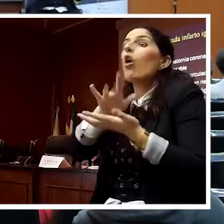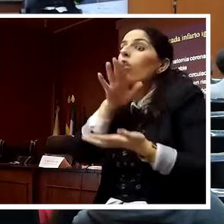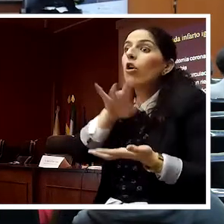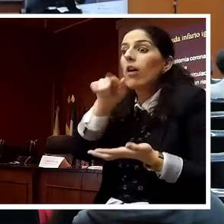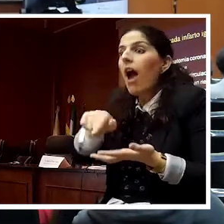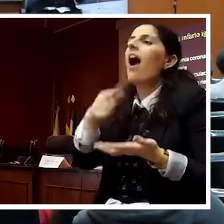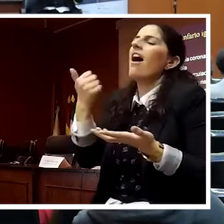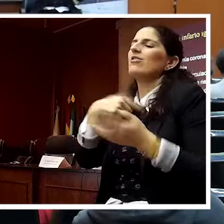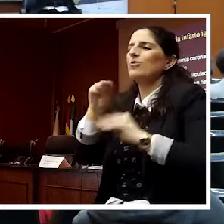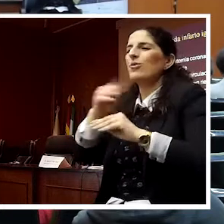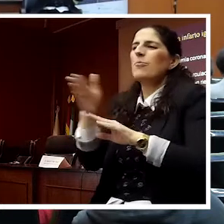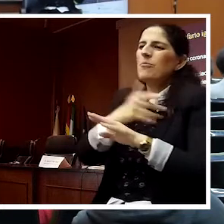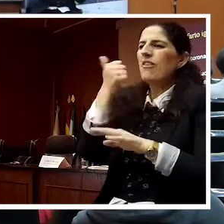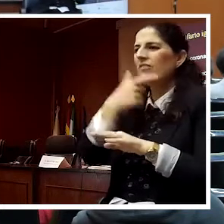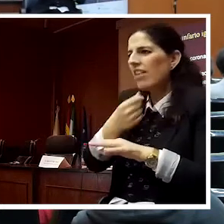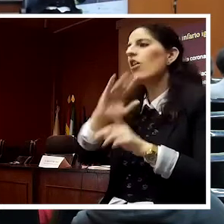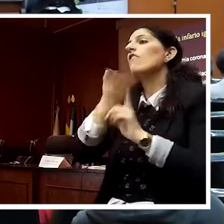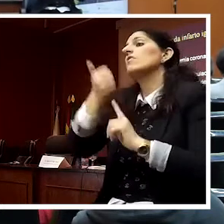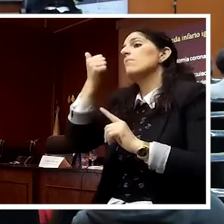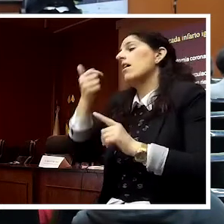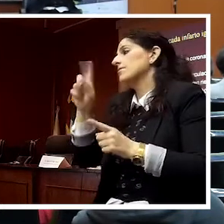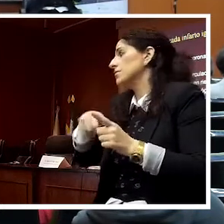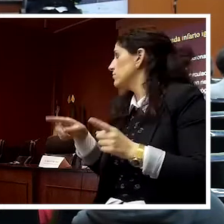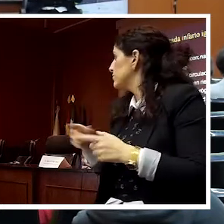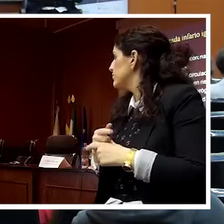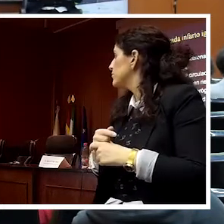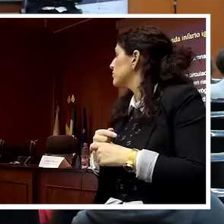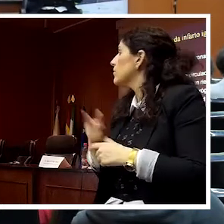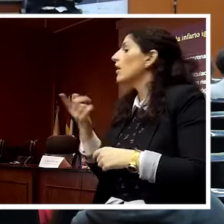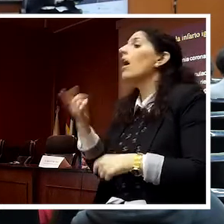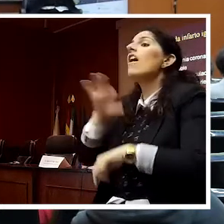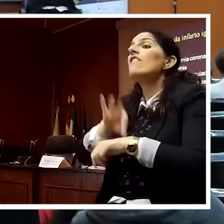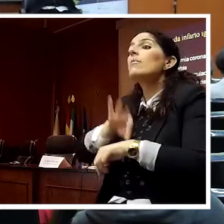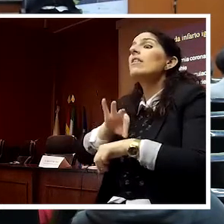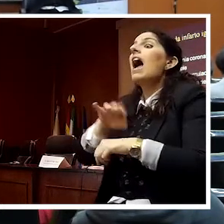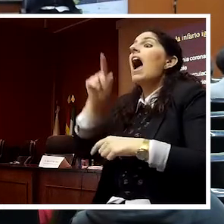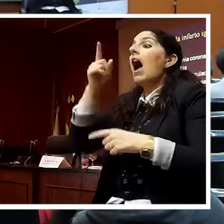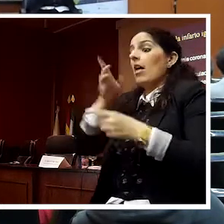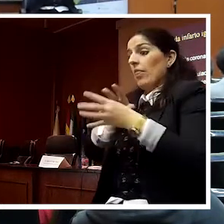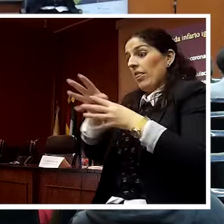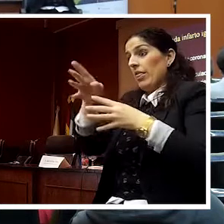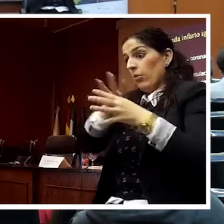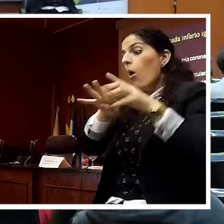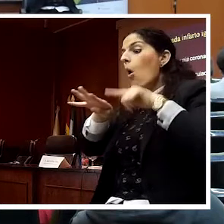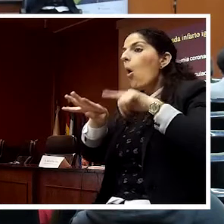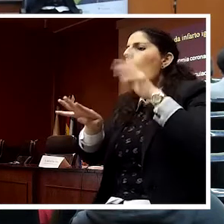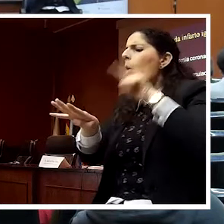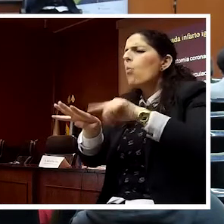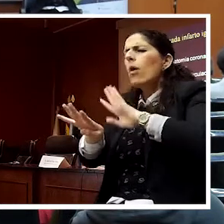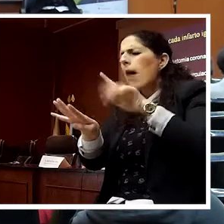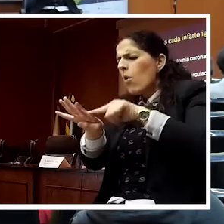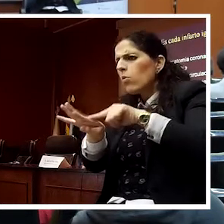clara. No es lo mismo que exista enfermedad de un solo vaso o que haya enfermedad de tres vasos, no es